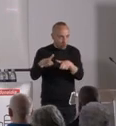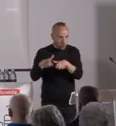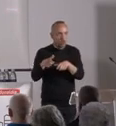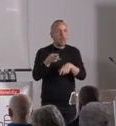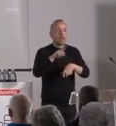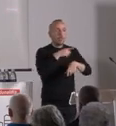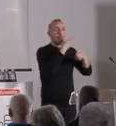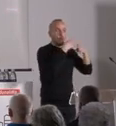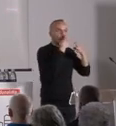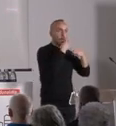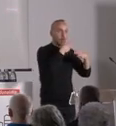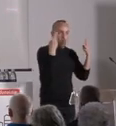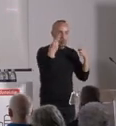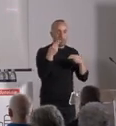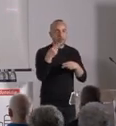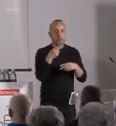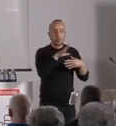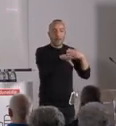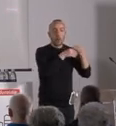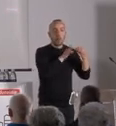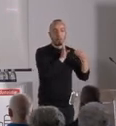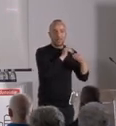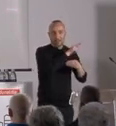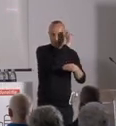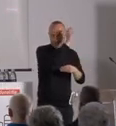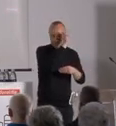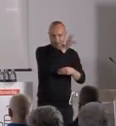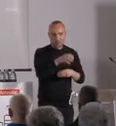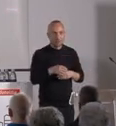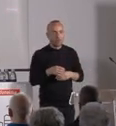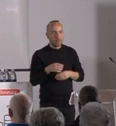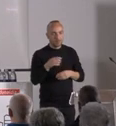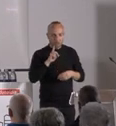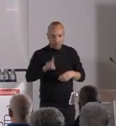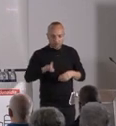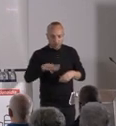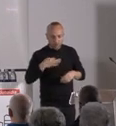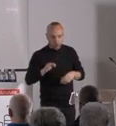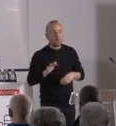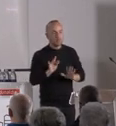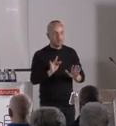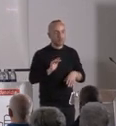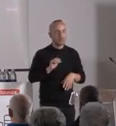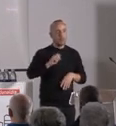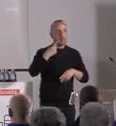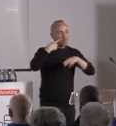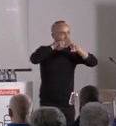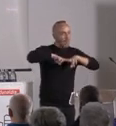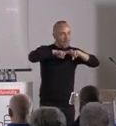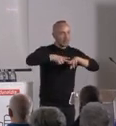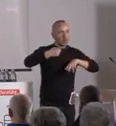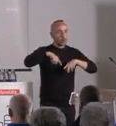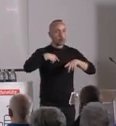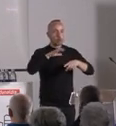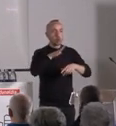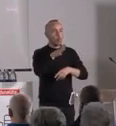a Rubén y a Artur. A ver si puedo pasar. Vale. Primero quería hacer un poco de análisis de por qué nos articulamos